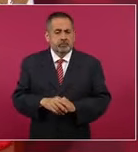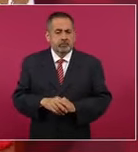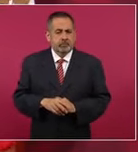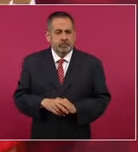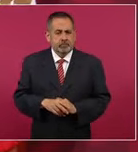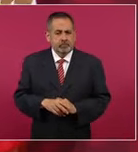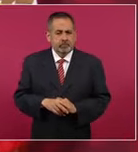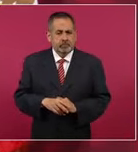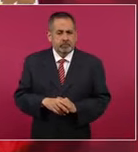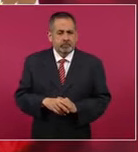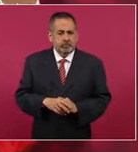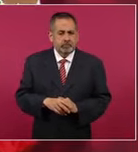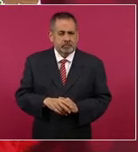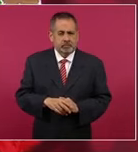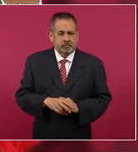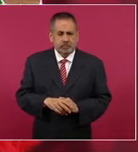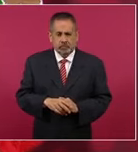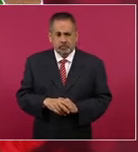a